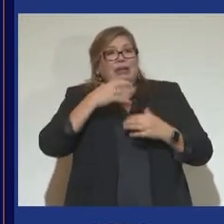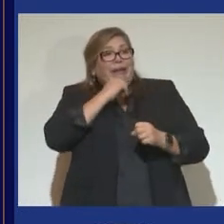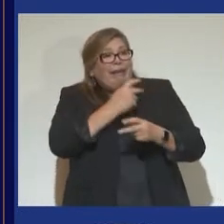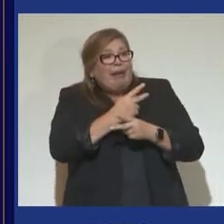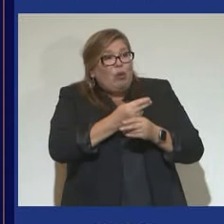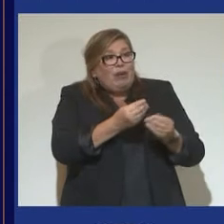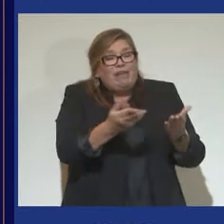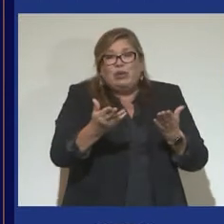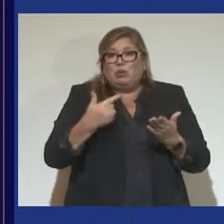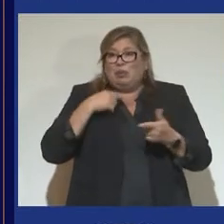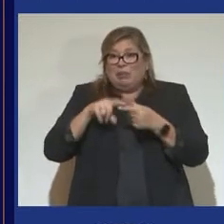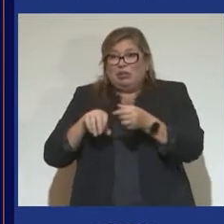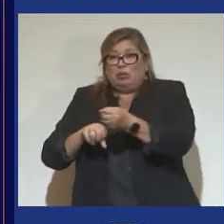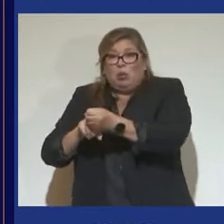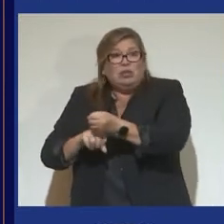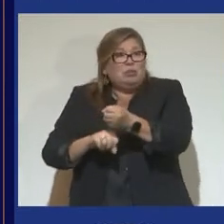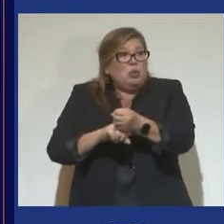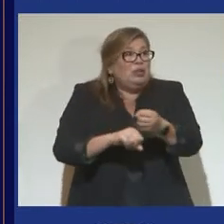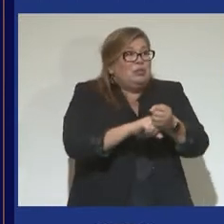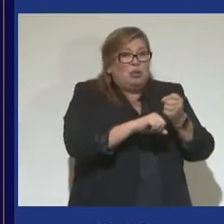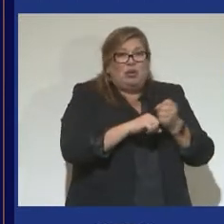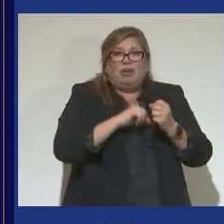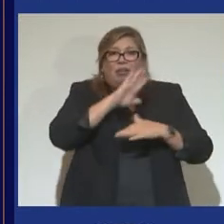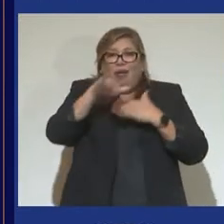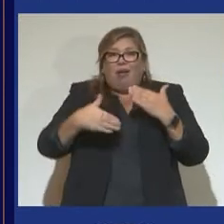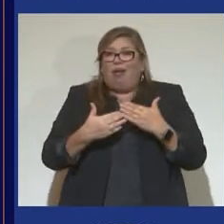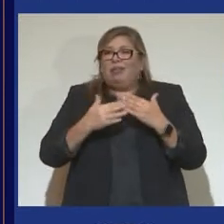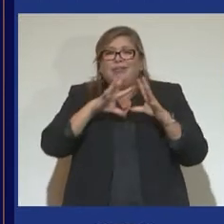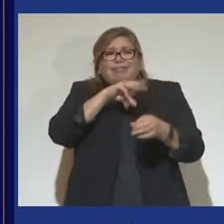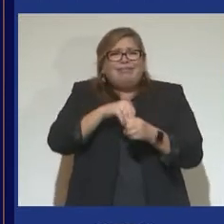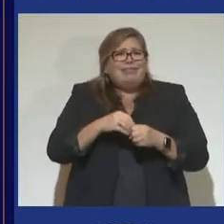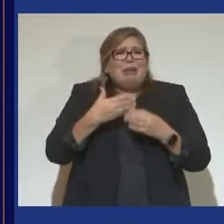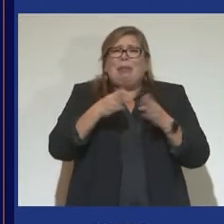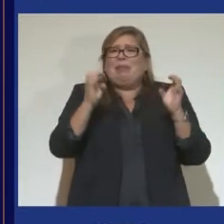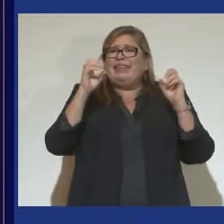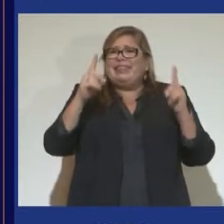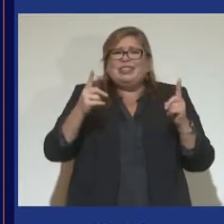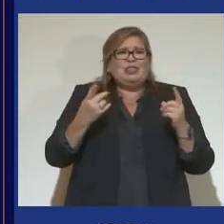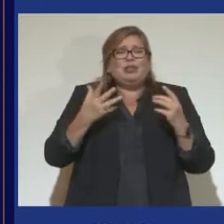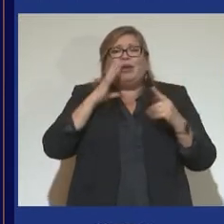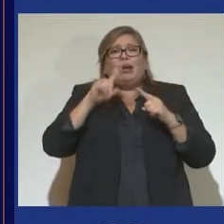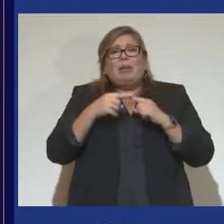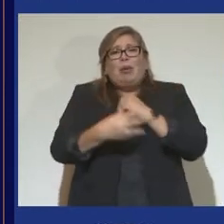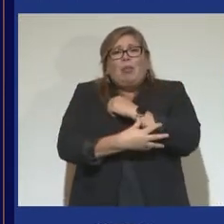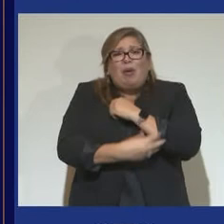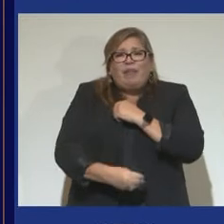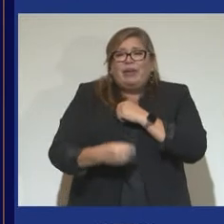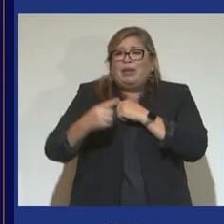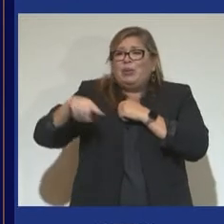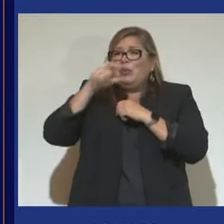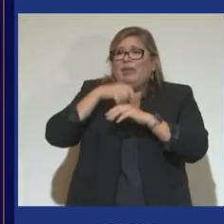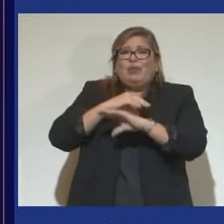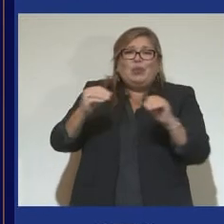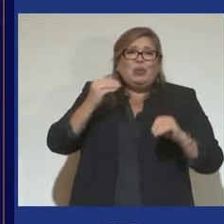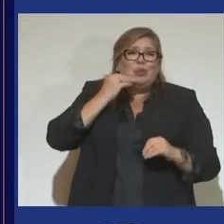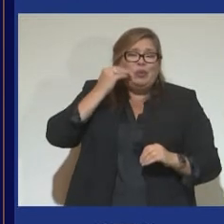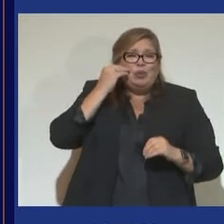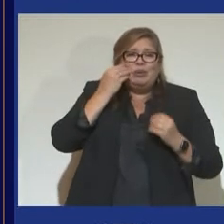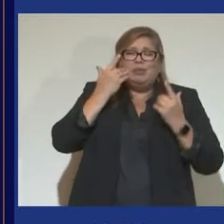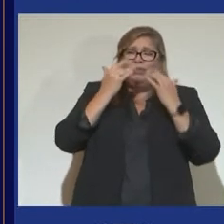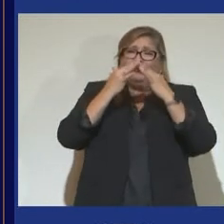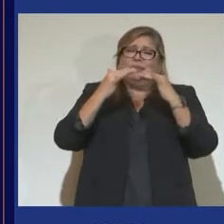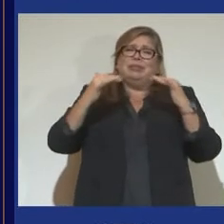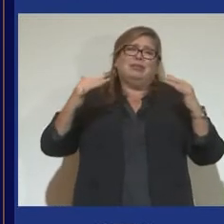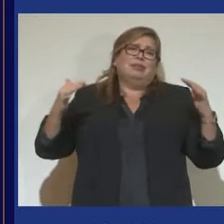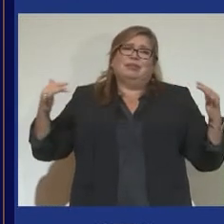en cuanto a apoyar a las personas que proporcionan cuidados de salud el asunto de los desalojados